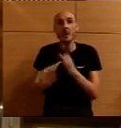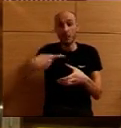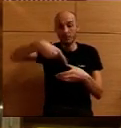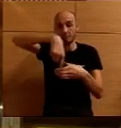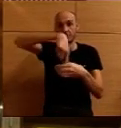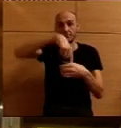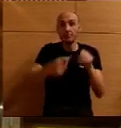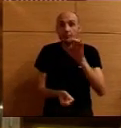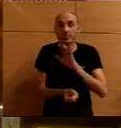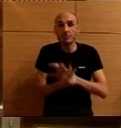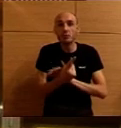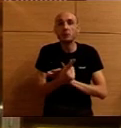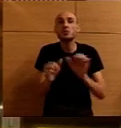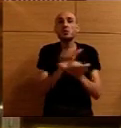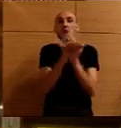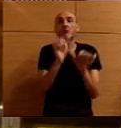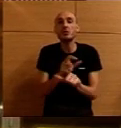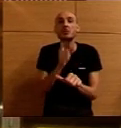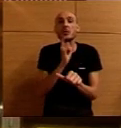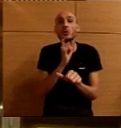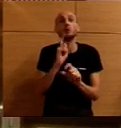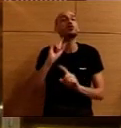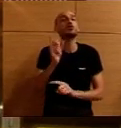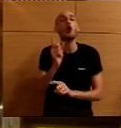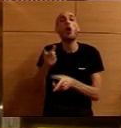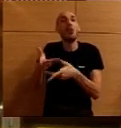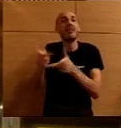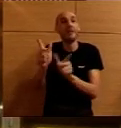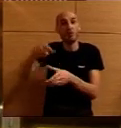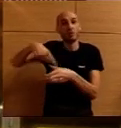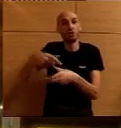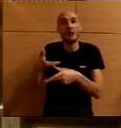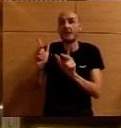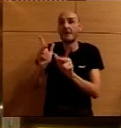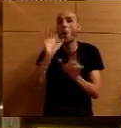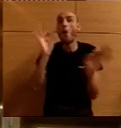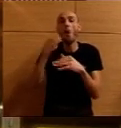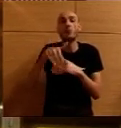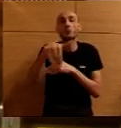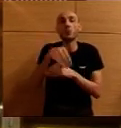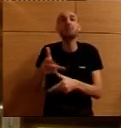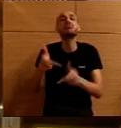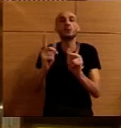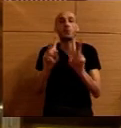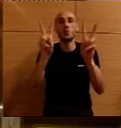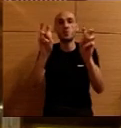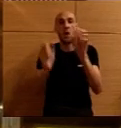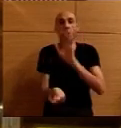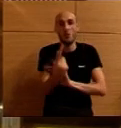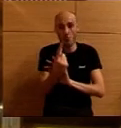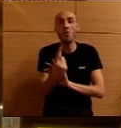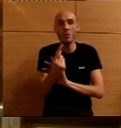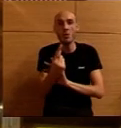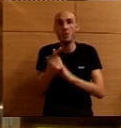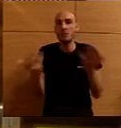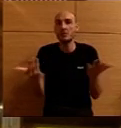debería limitarse a los que están vacantes o a, los que serán en fechas próximas, no estando justificado